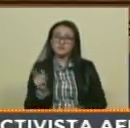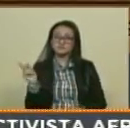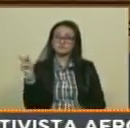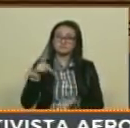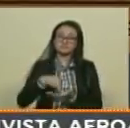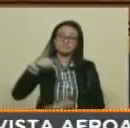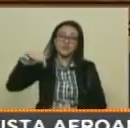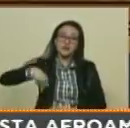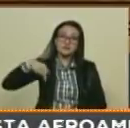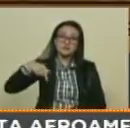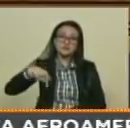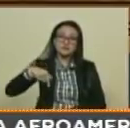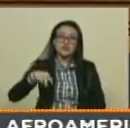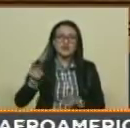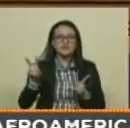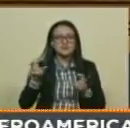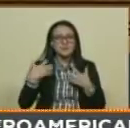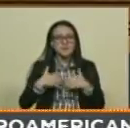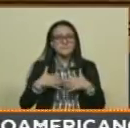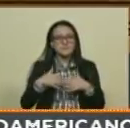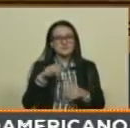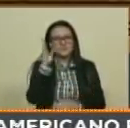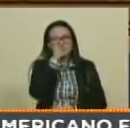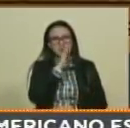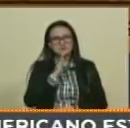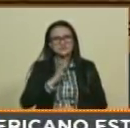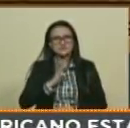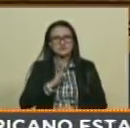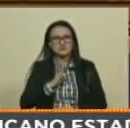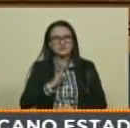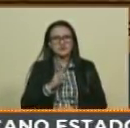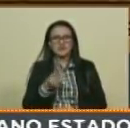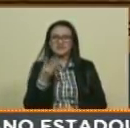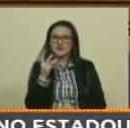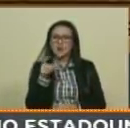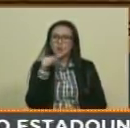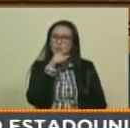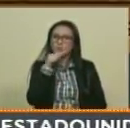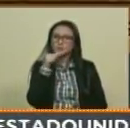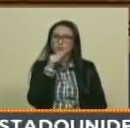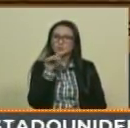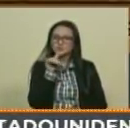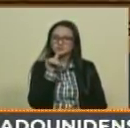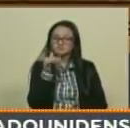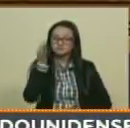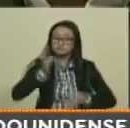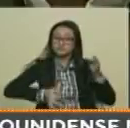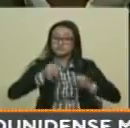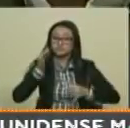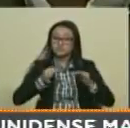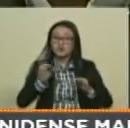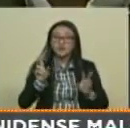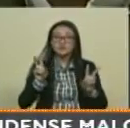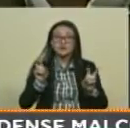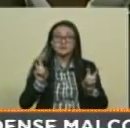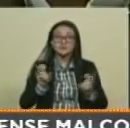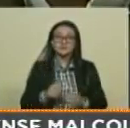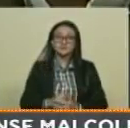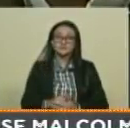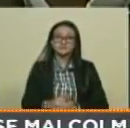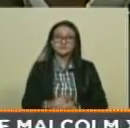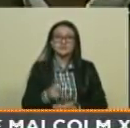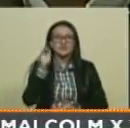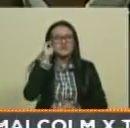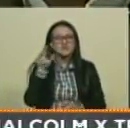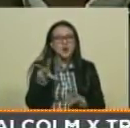En el caso de Odebrecht, el 3 de octubre anunciamos la judicialización del caso Odebrecht. En fecha